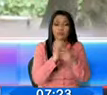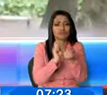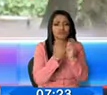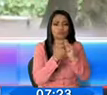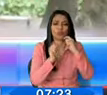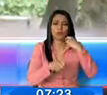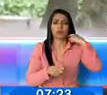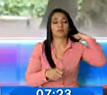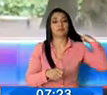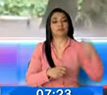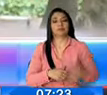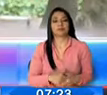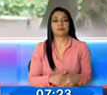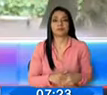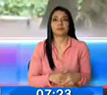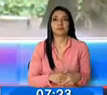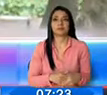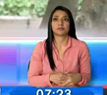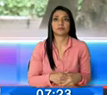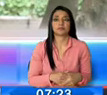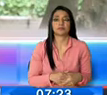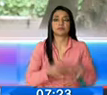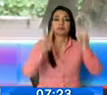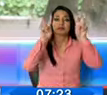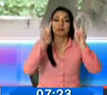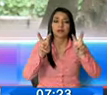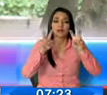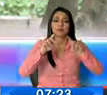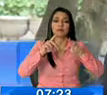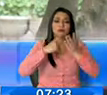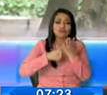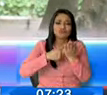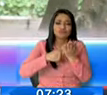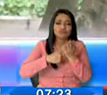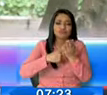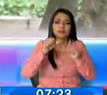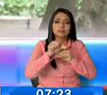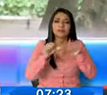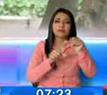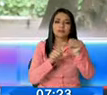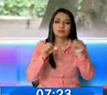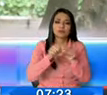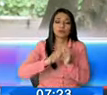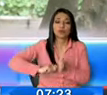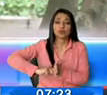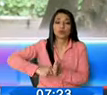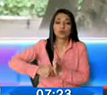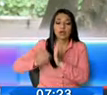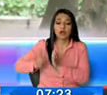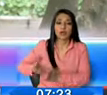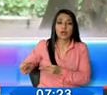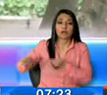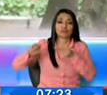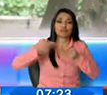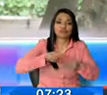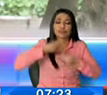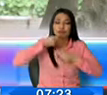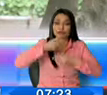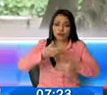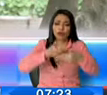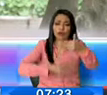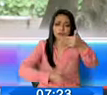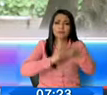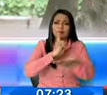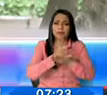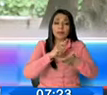Es una instancia de orden administrativo, es un informe de parte de la Contraloría, pero recordemos que precisamente